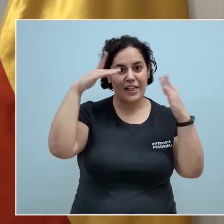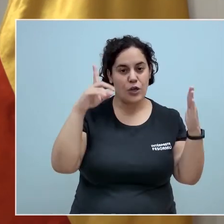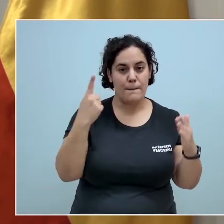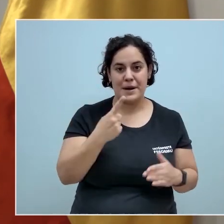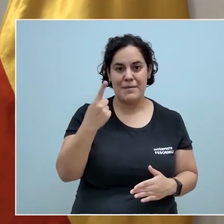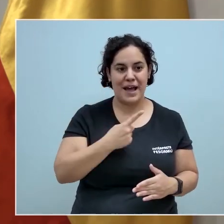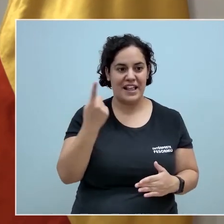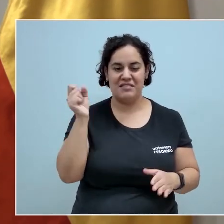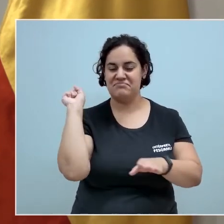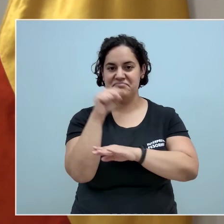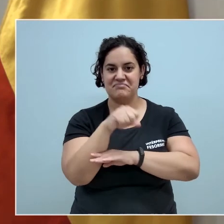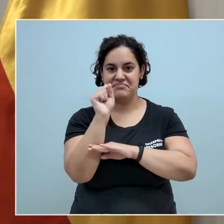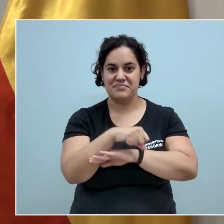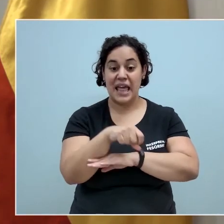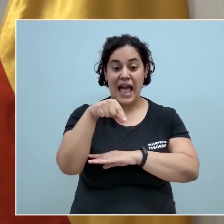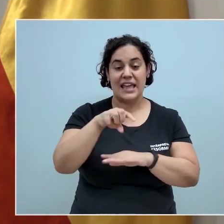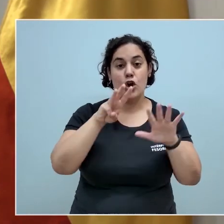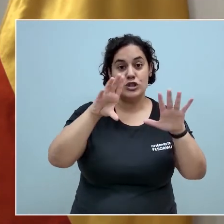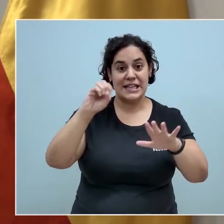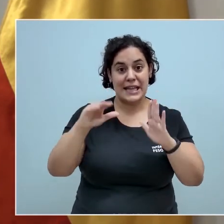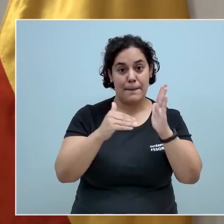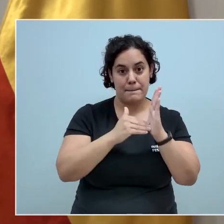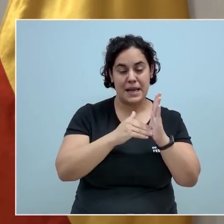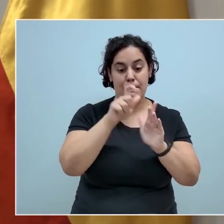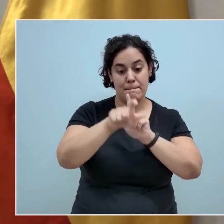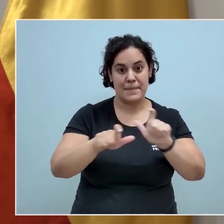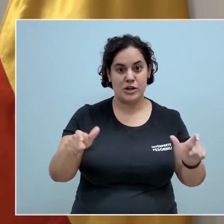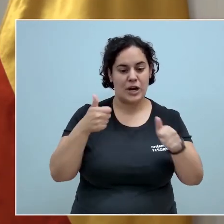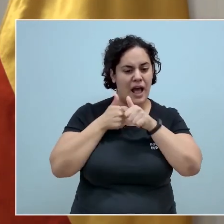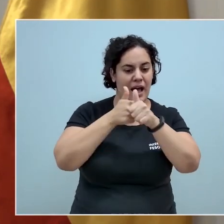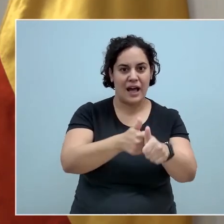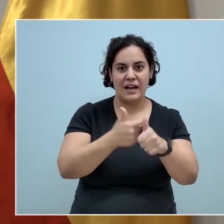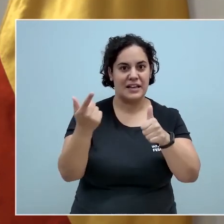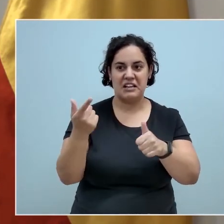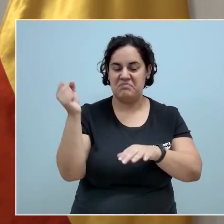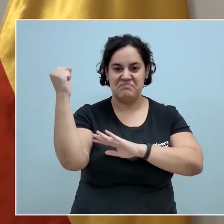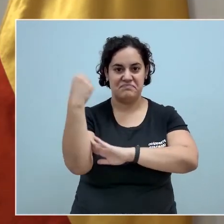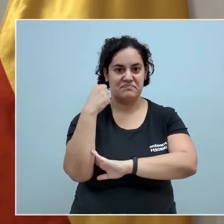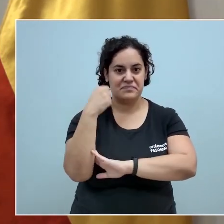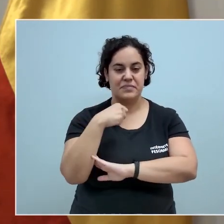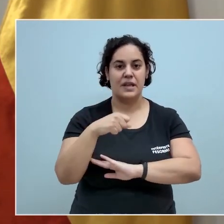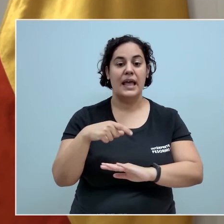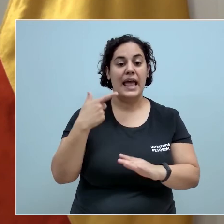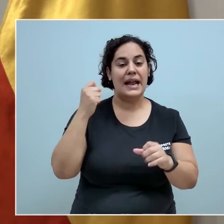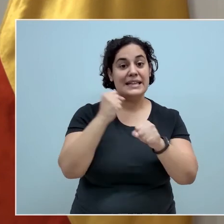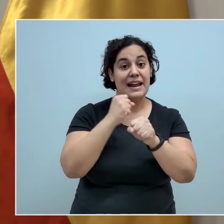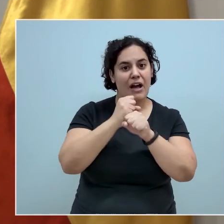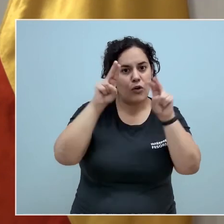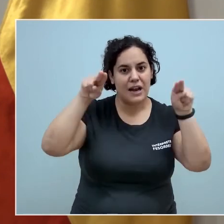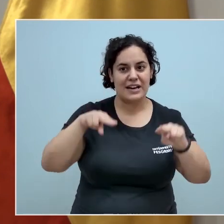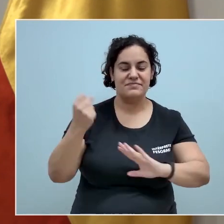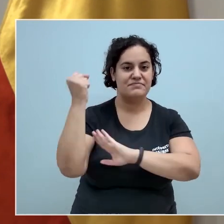que hayamos seguido aquí a más de 80.000 personas durante meses, no se ha tenido en cuenta, no se ha tenido en cuenta el trabajo que se ha hecho en las